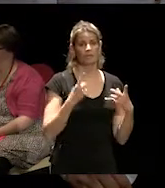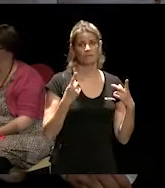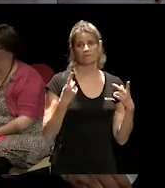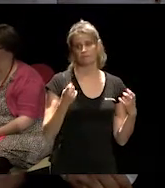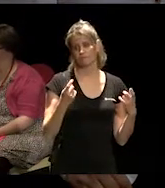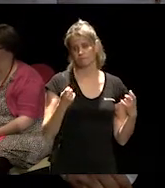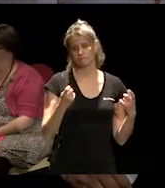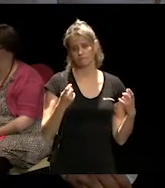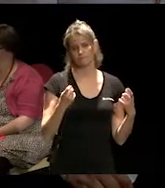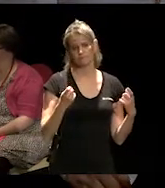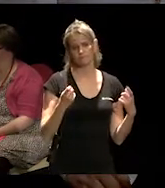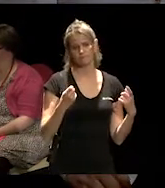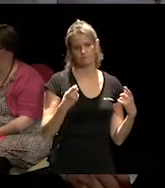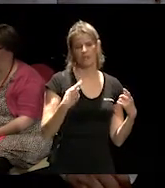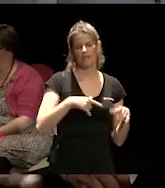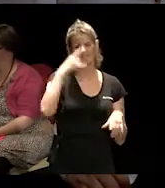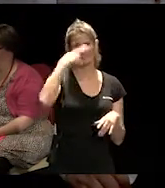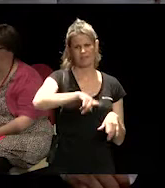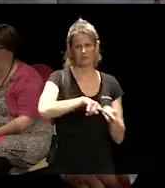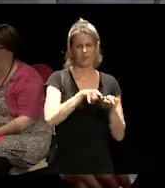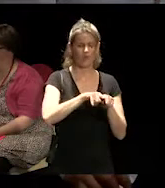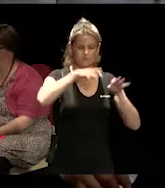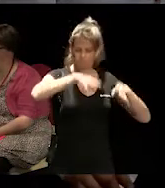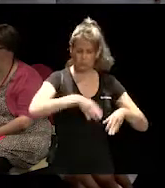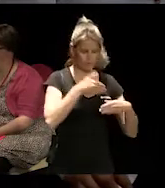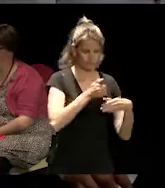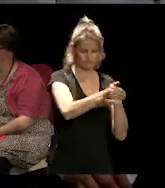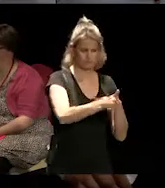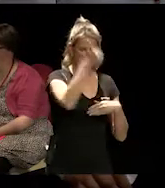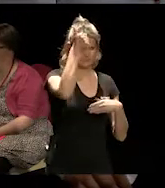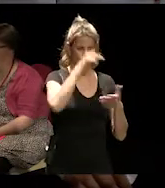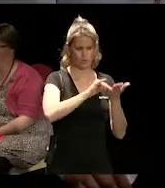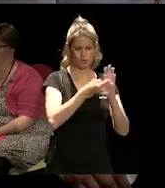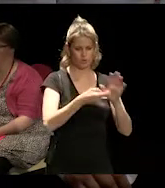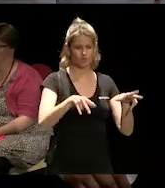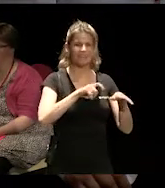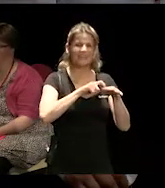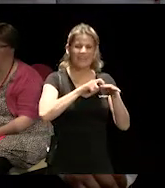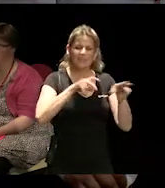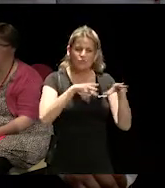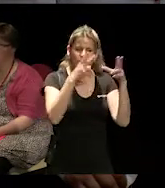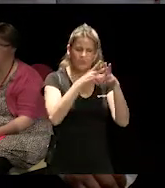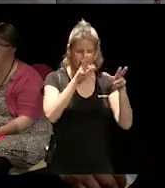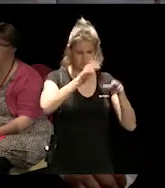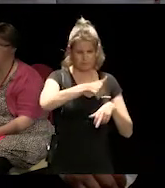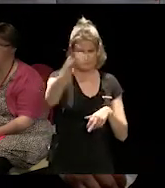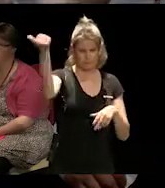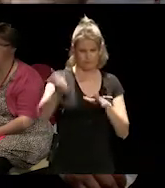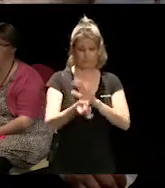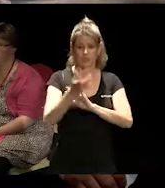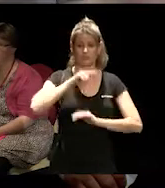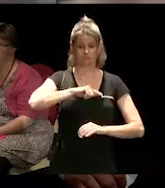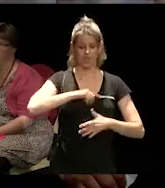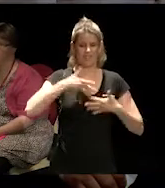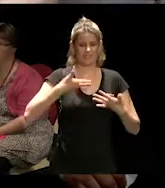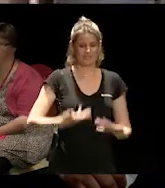haber más proyectos de carácter social entre las orquestas sinfónicas y eso para nosotros es una grandísima satisfacción.